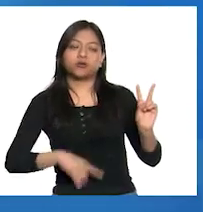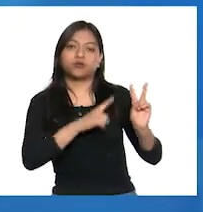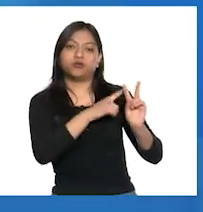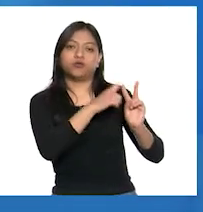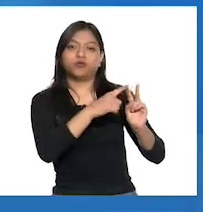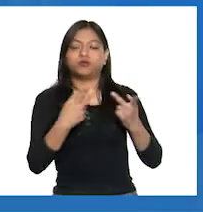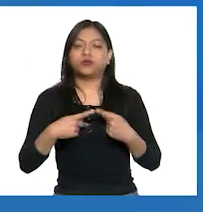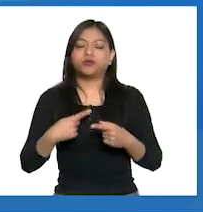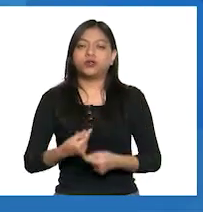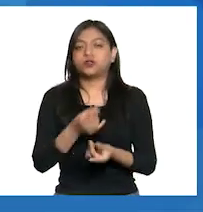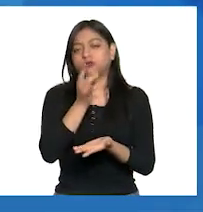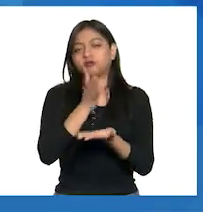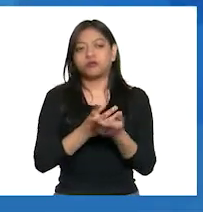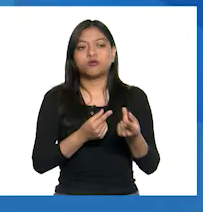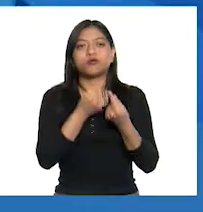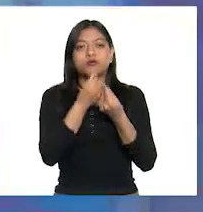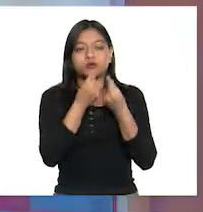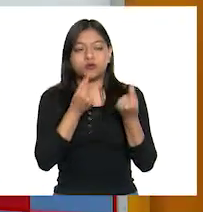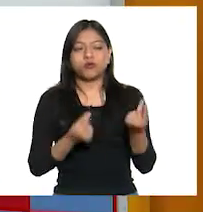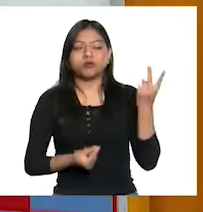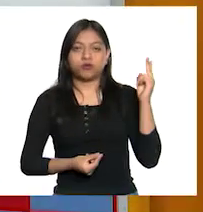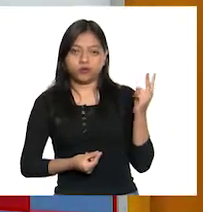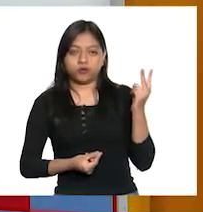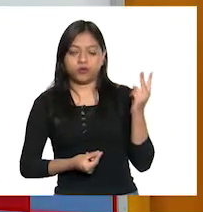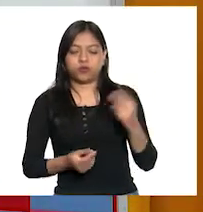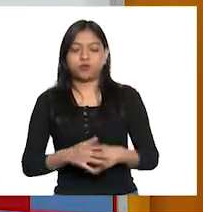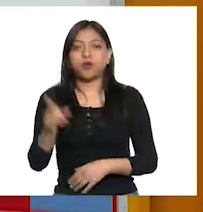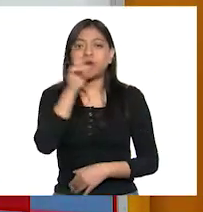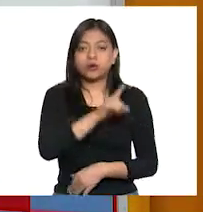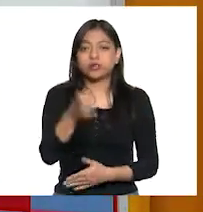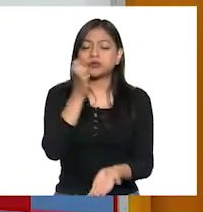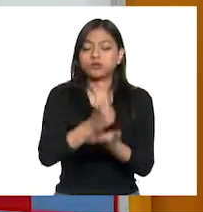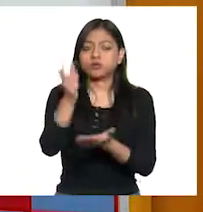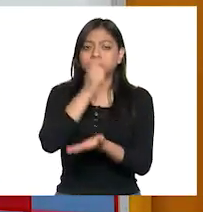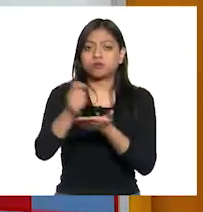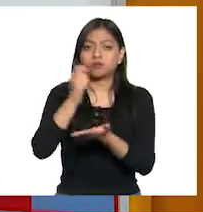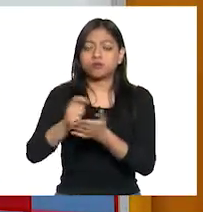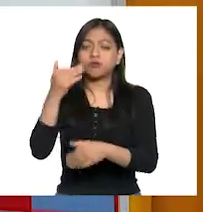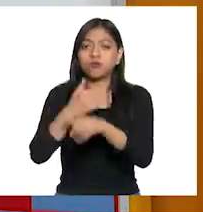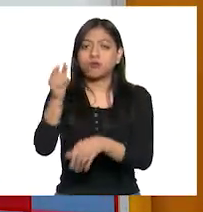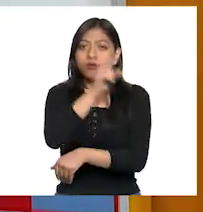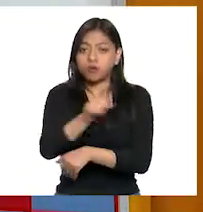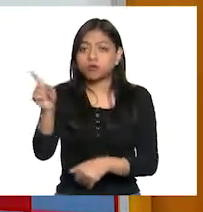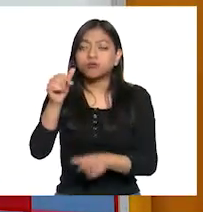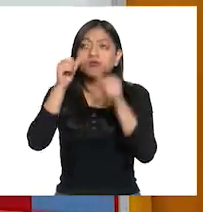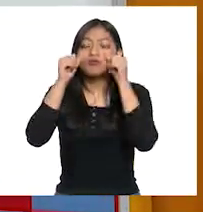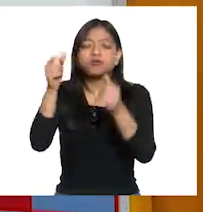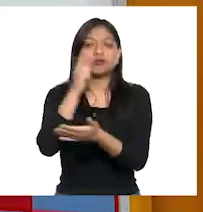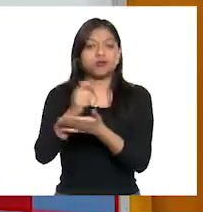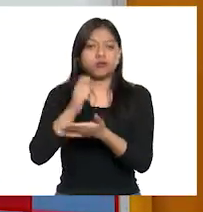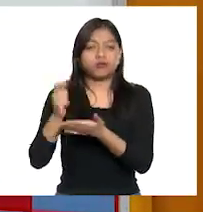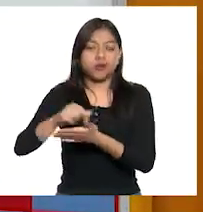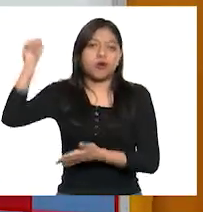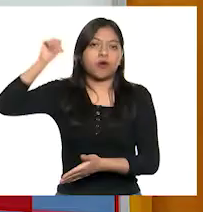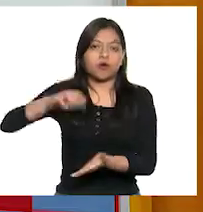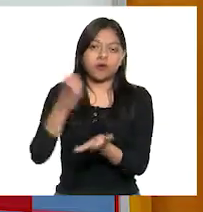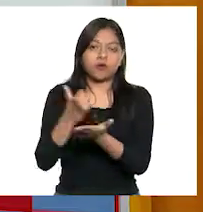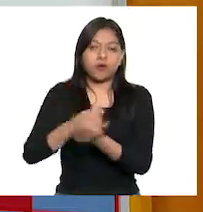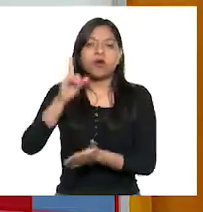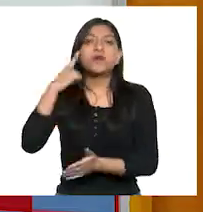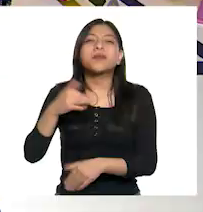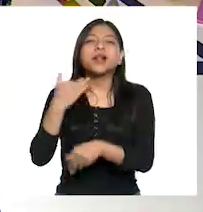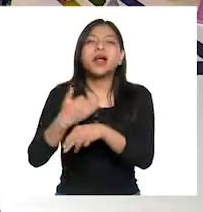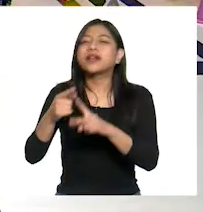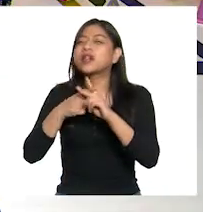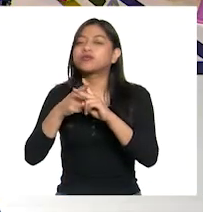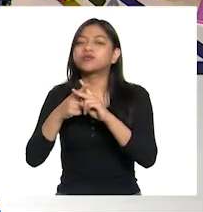Ahí está. Muy bien, ustedes en casa también en una libreta anoten todos estos datos sobre los que tenemos que realizar